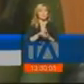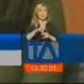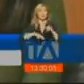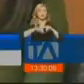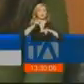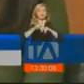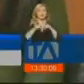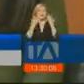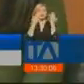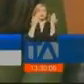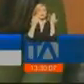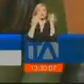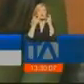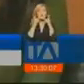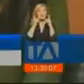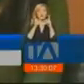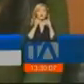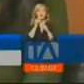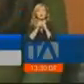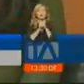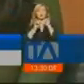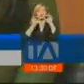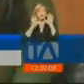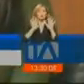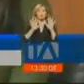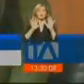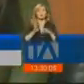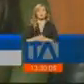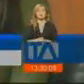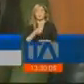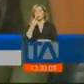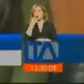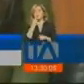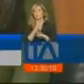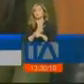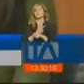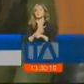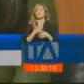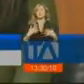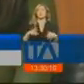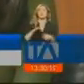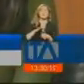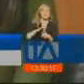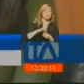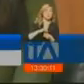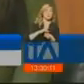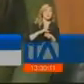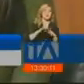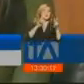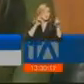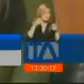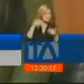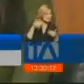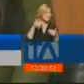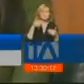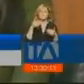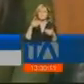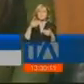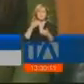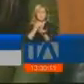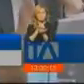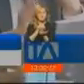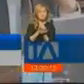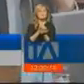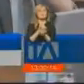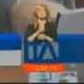durante toda una década. Entonces, los intereses que están en juego van más allá de lo político, incluye lo